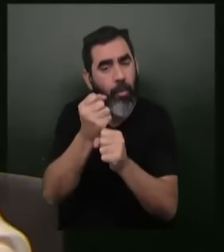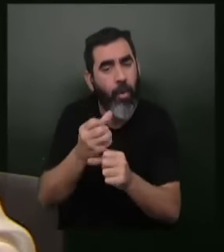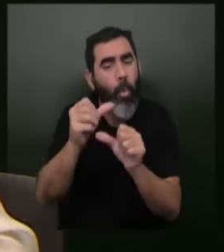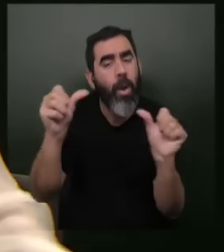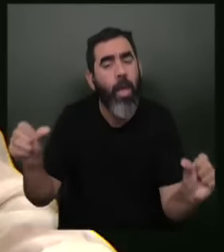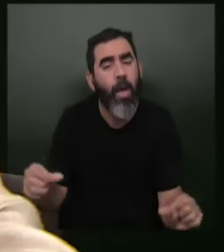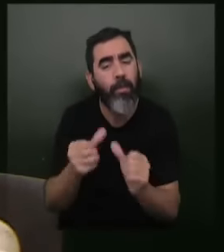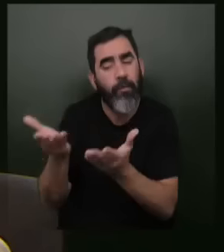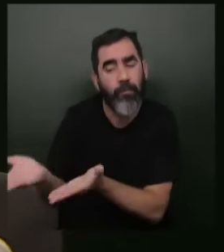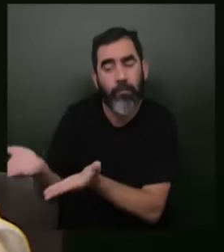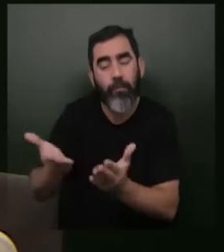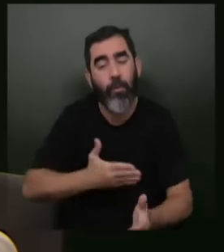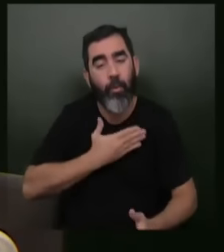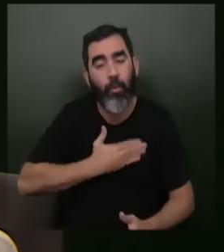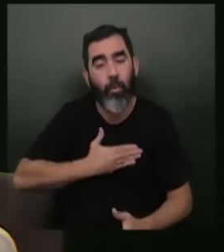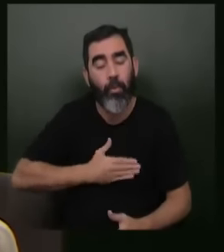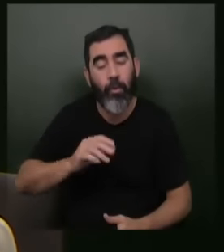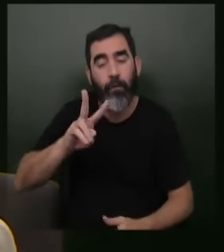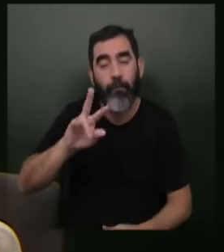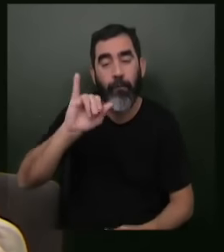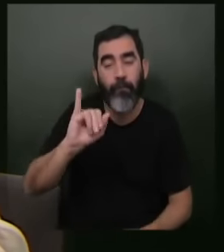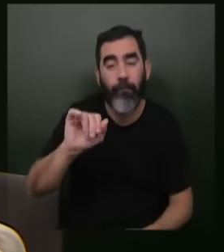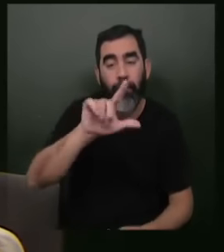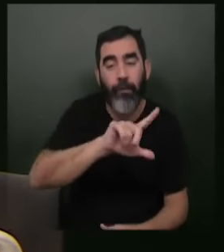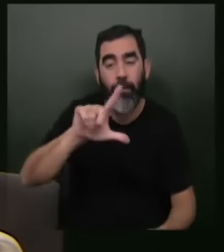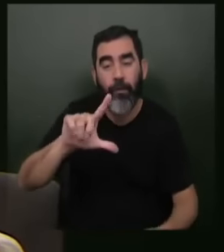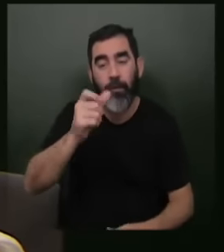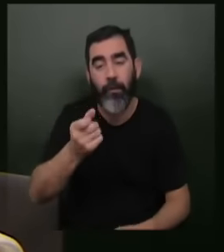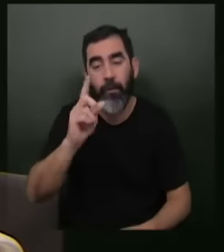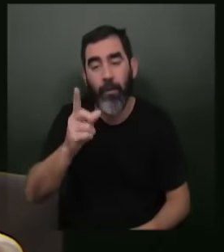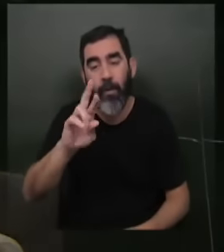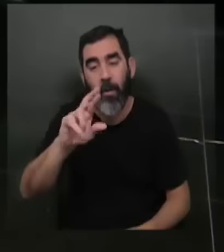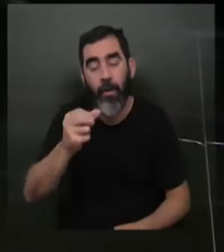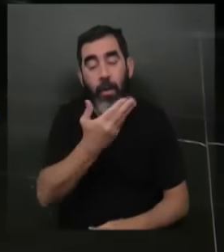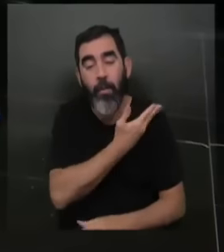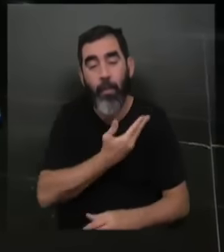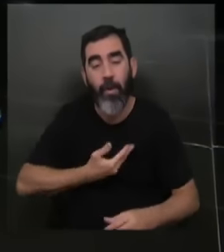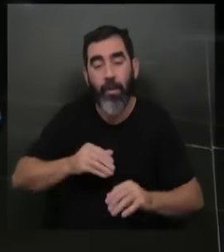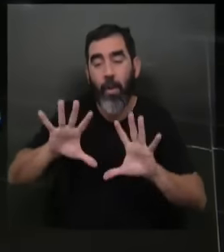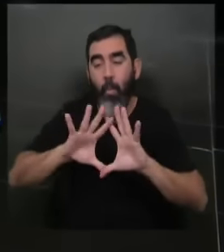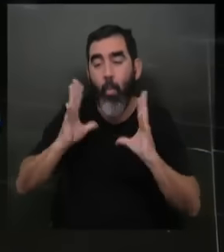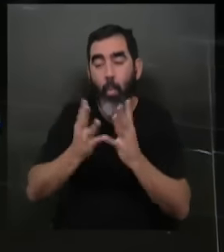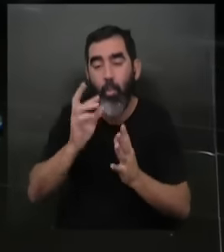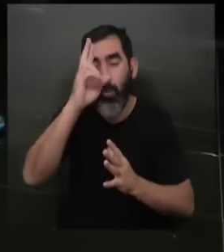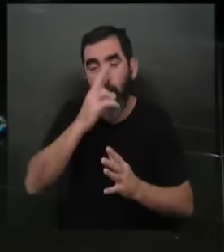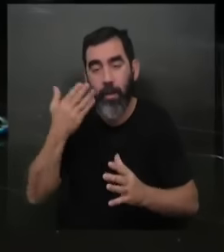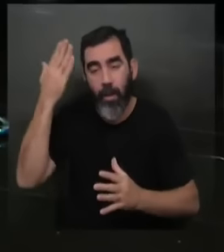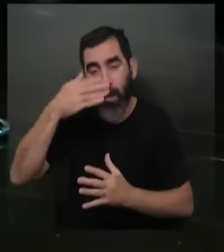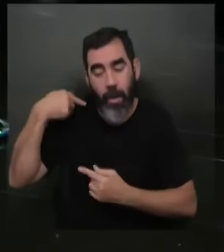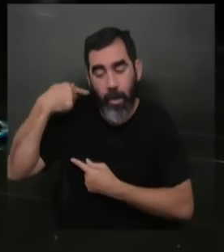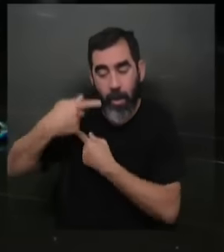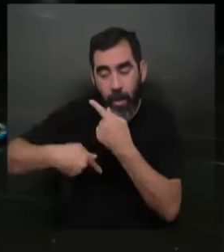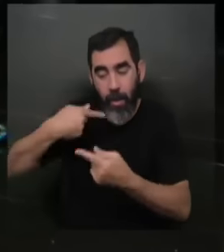actividades estamos recibiendo con muchísimo gusto a Verónica villagra presidenta de las organizaciones en mundo afro un gusto que estés esta mañana con